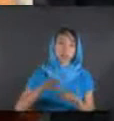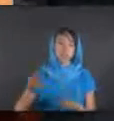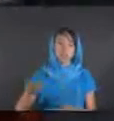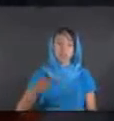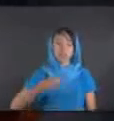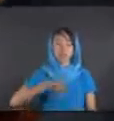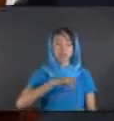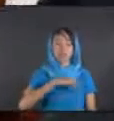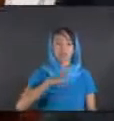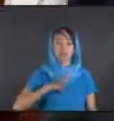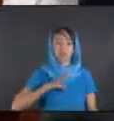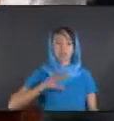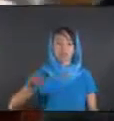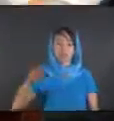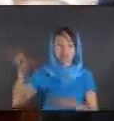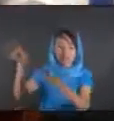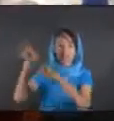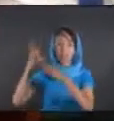enemiga mía,